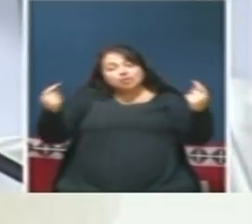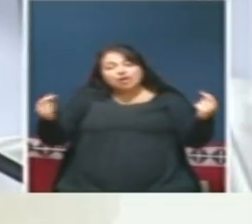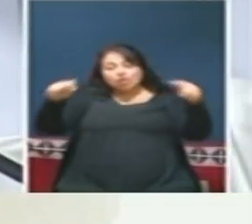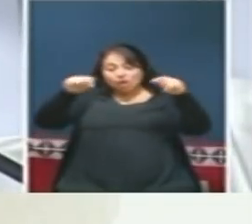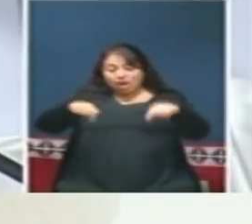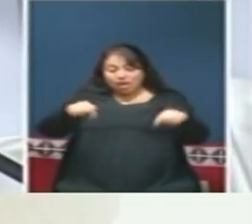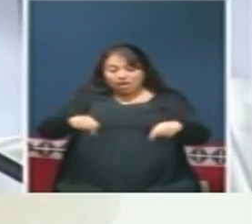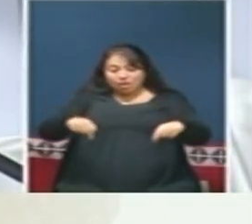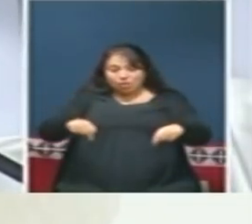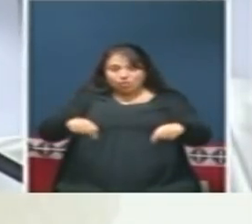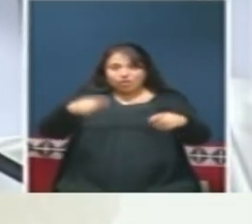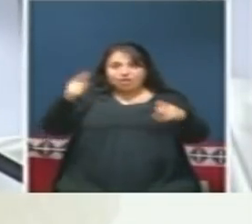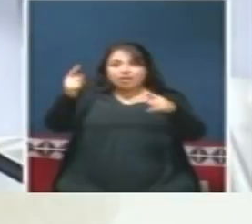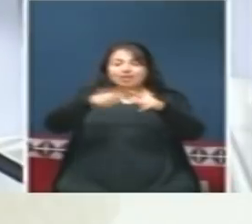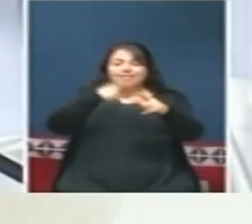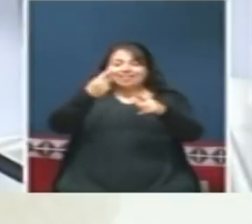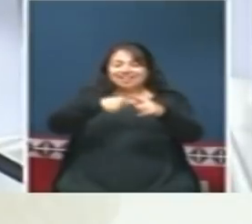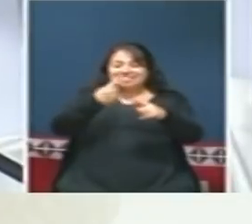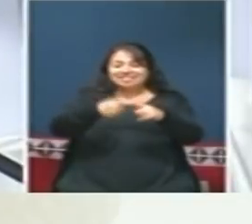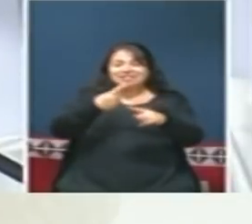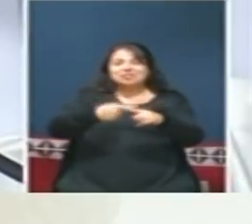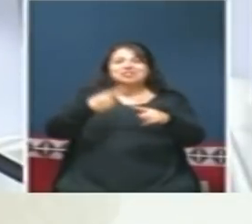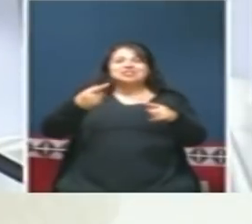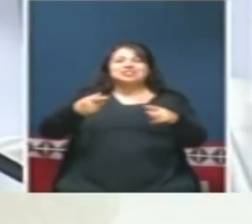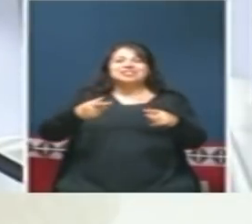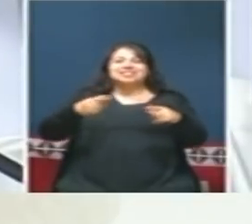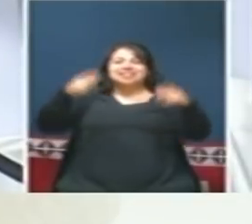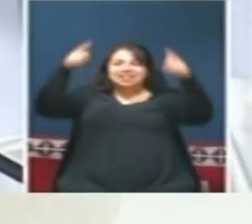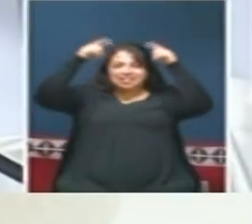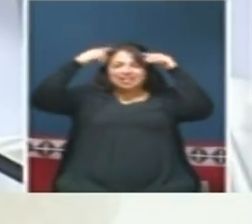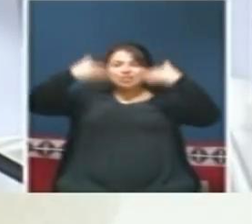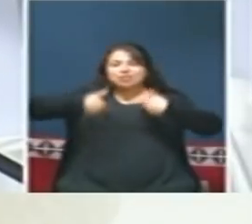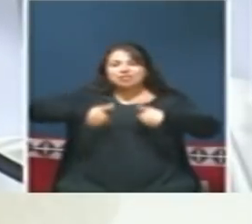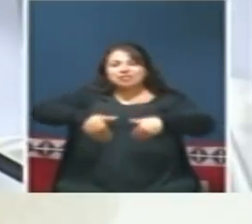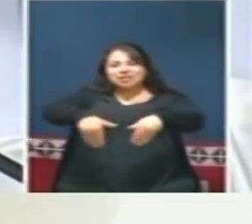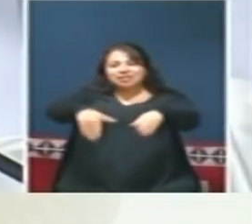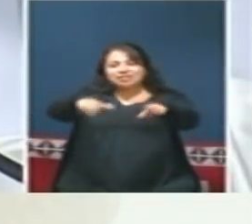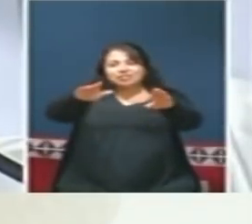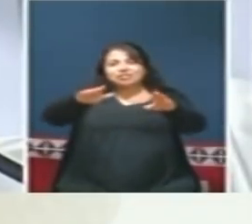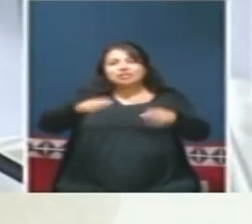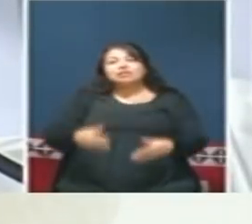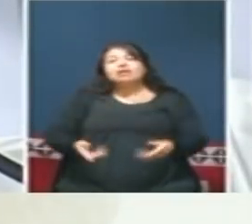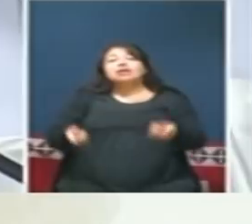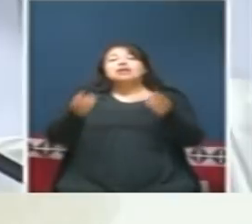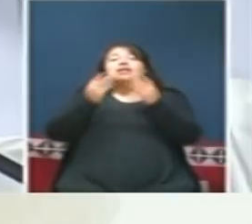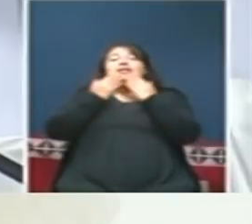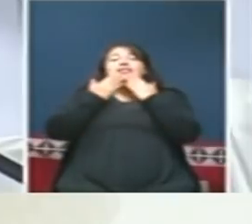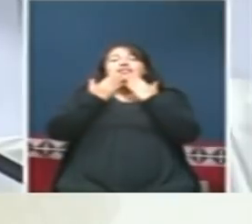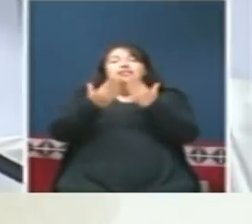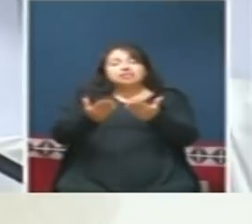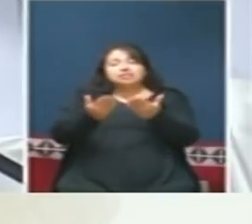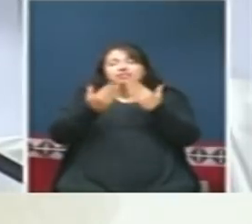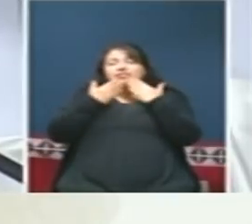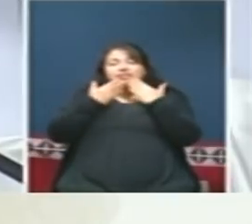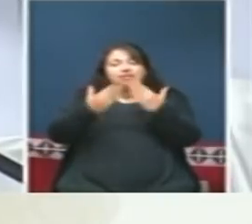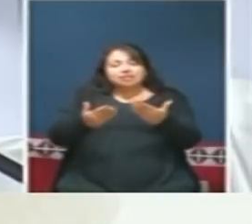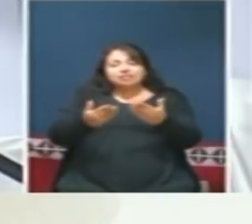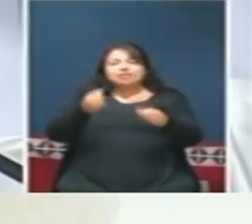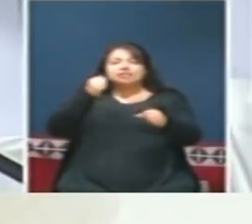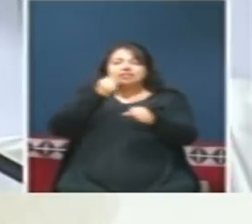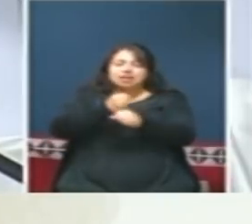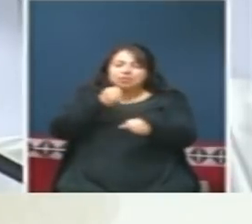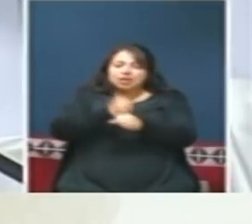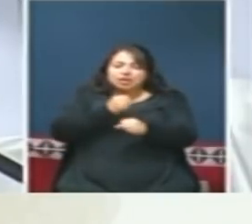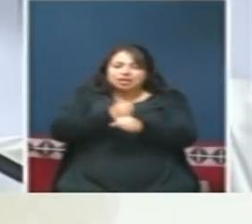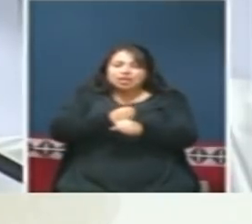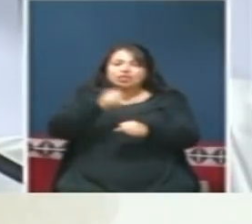en esta celebración de la beatificación. Por eso quiero dar también muchas gracias a todos los que han trabajado para